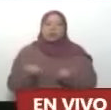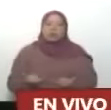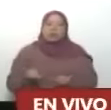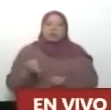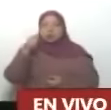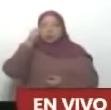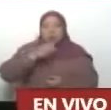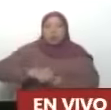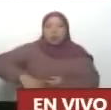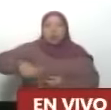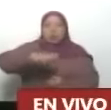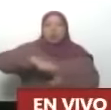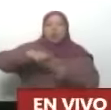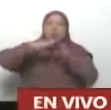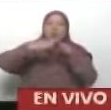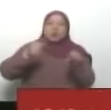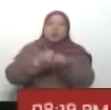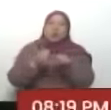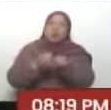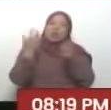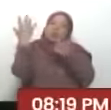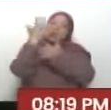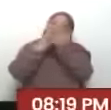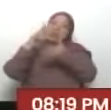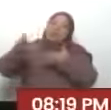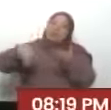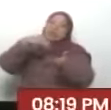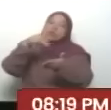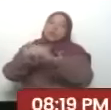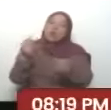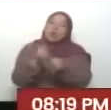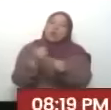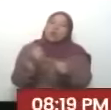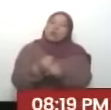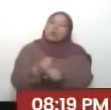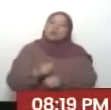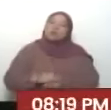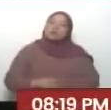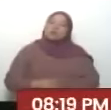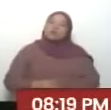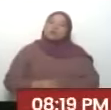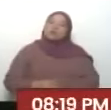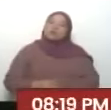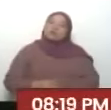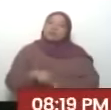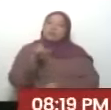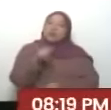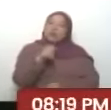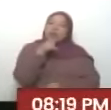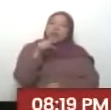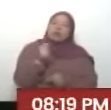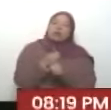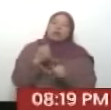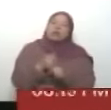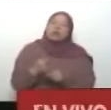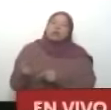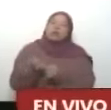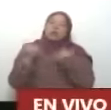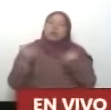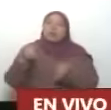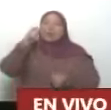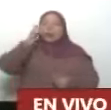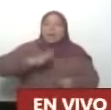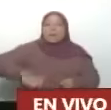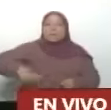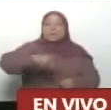donde estuvo combinado todo, un sentimiento nacionalista. Y como dijo el doctor Jorge Rodríguez ayer en la Plaza